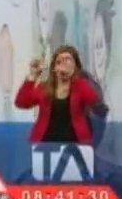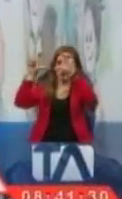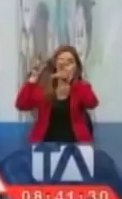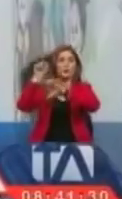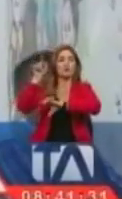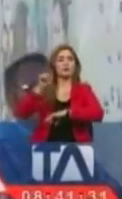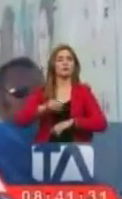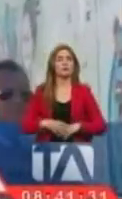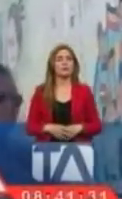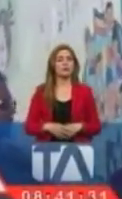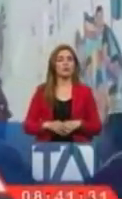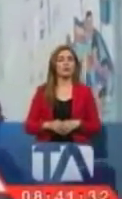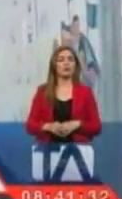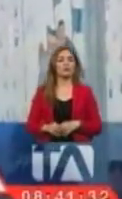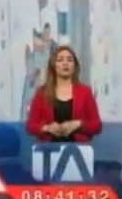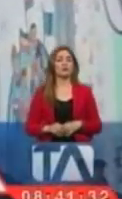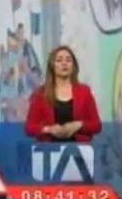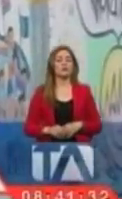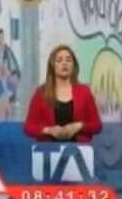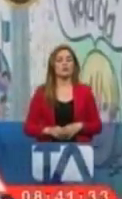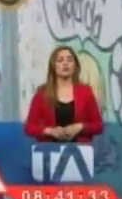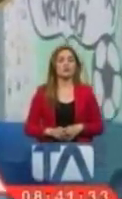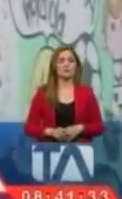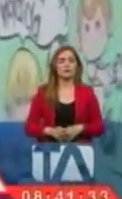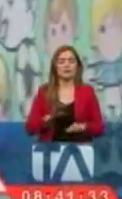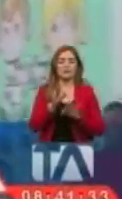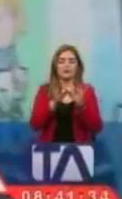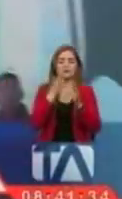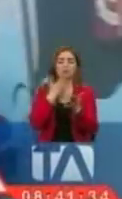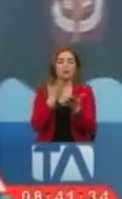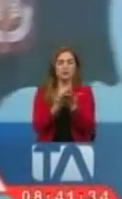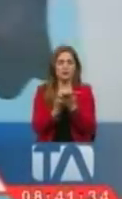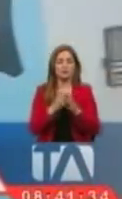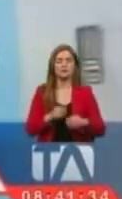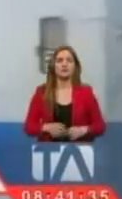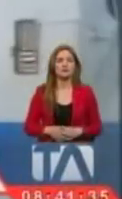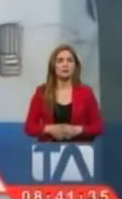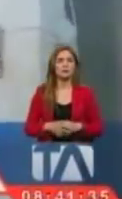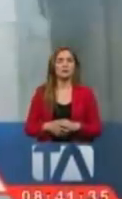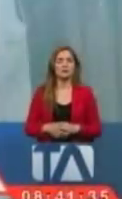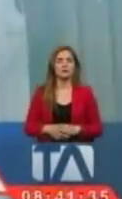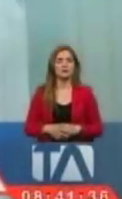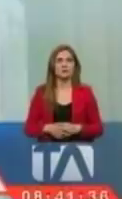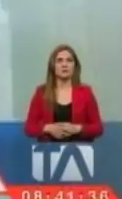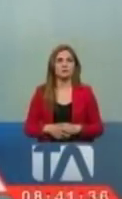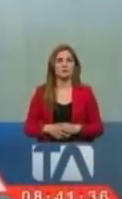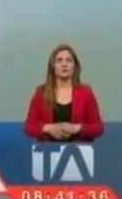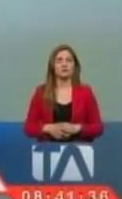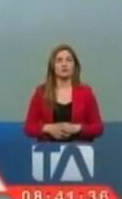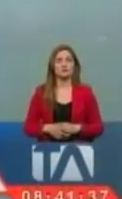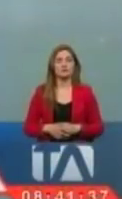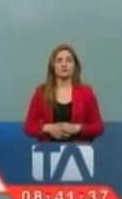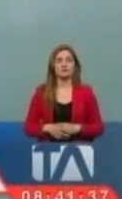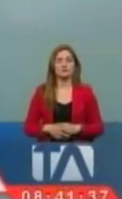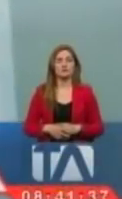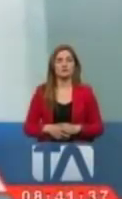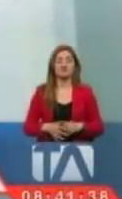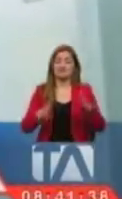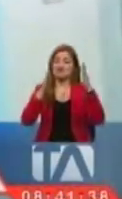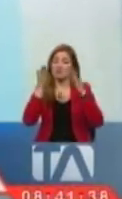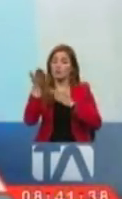de no estacionar con ese horario ok perfecto muchísimas gracias ya escuchamos compañeros las